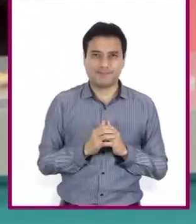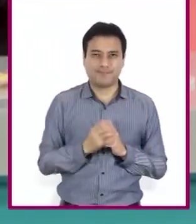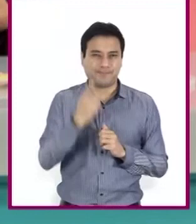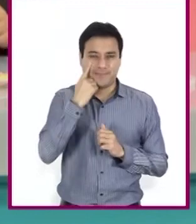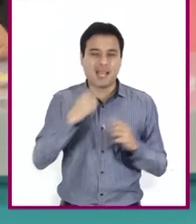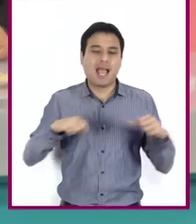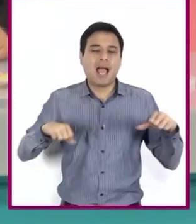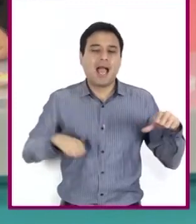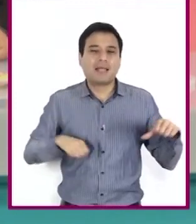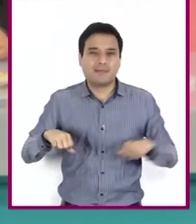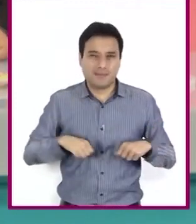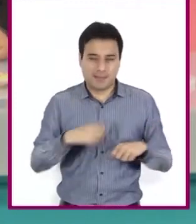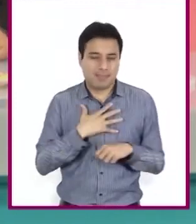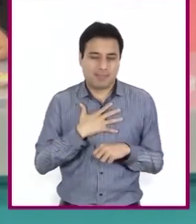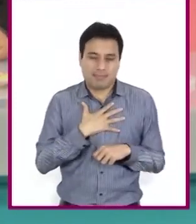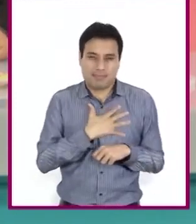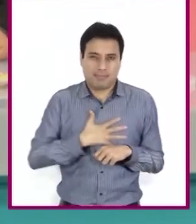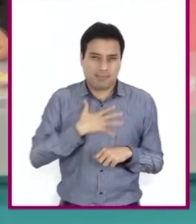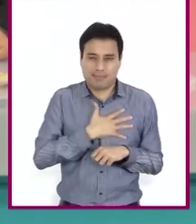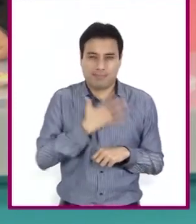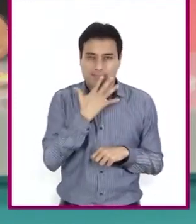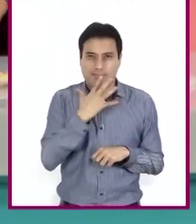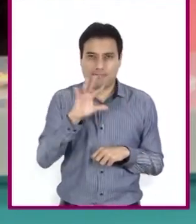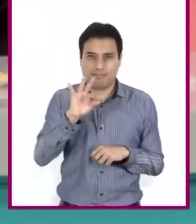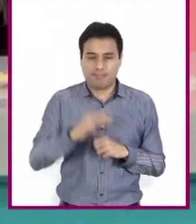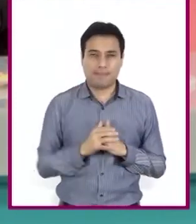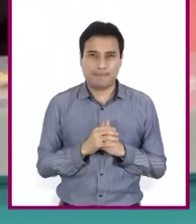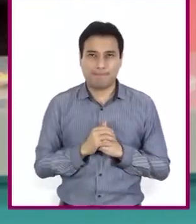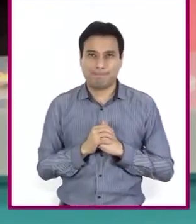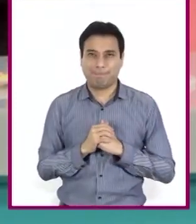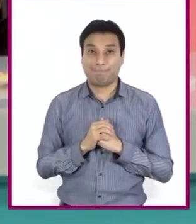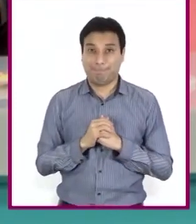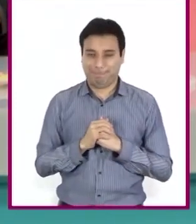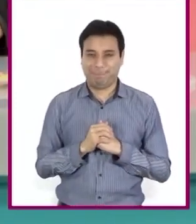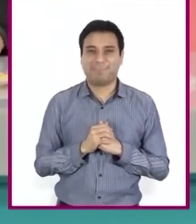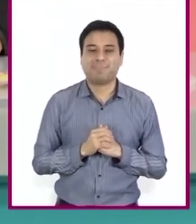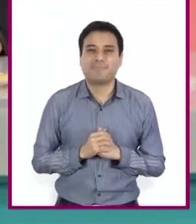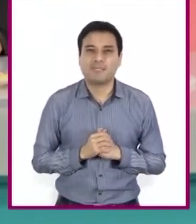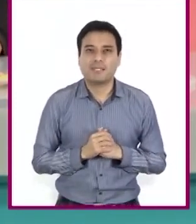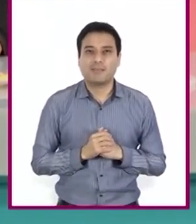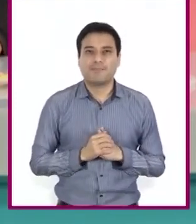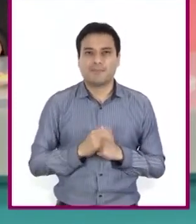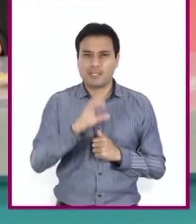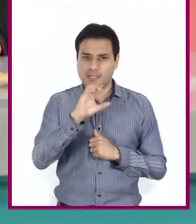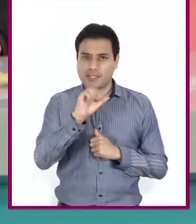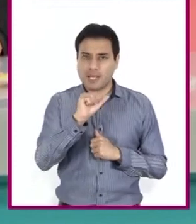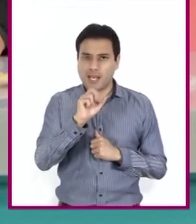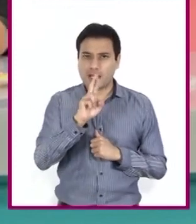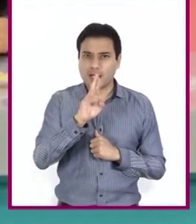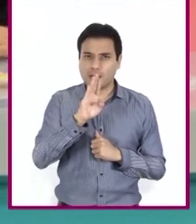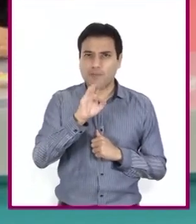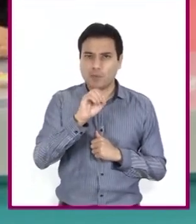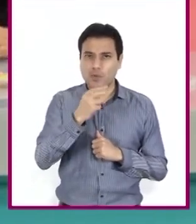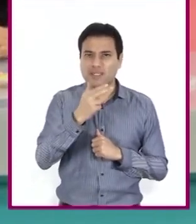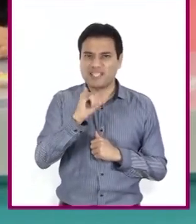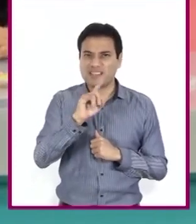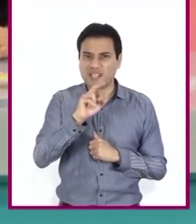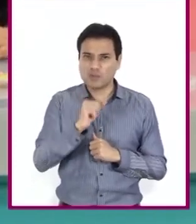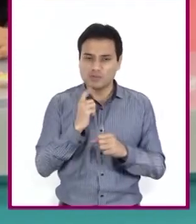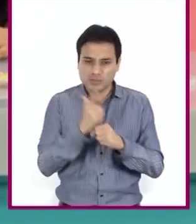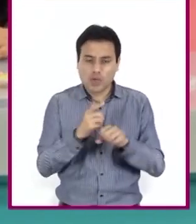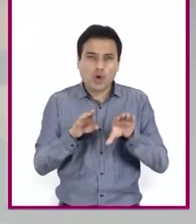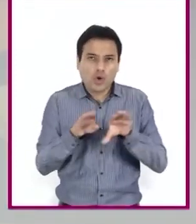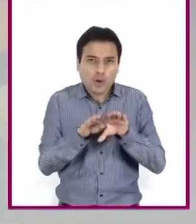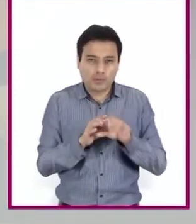actividad experimental. Para identificar la presencia de carbohidratos, necesitamos una solución de